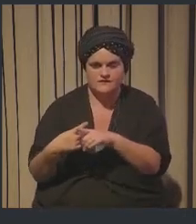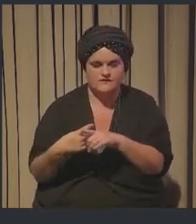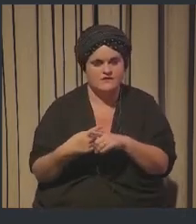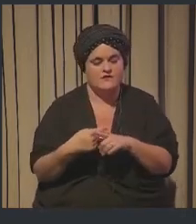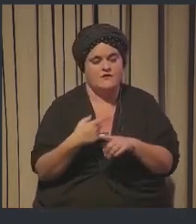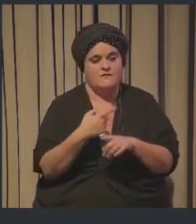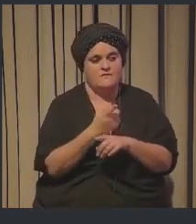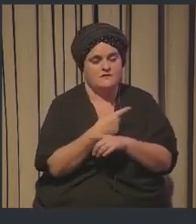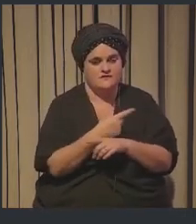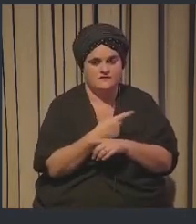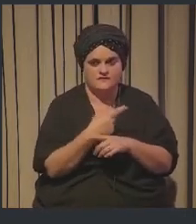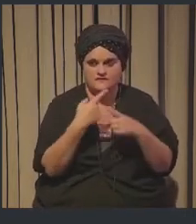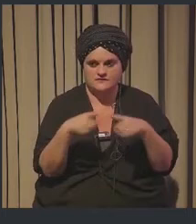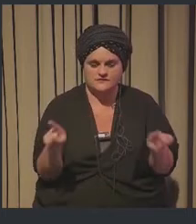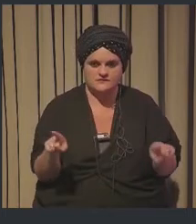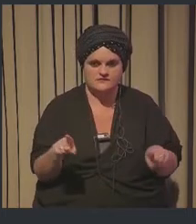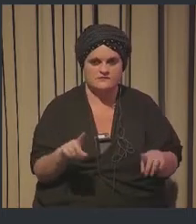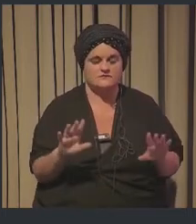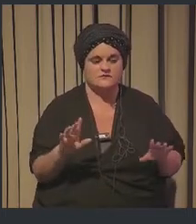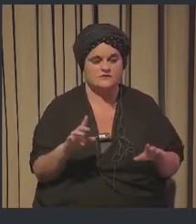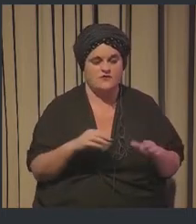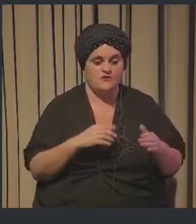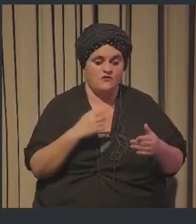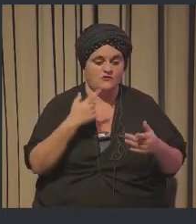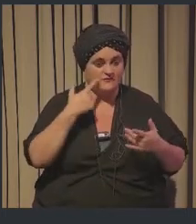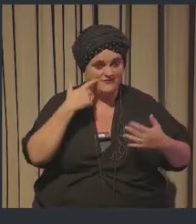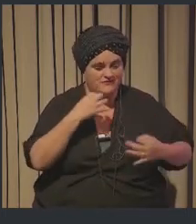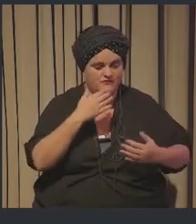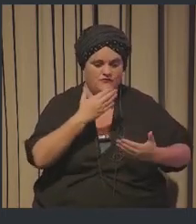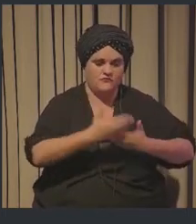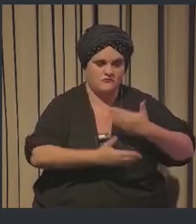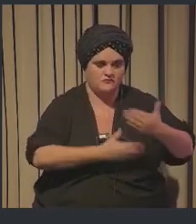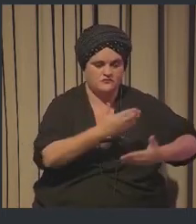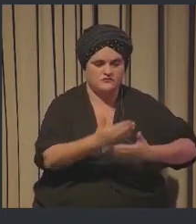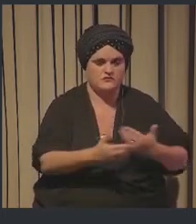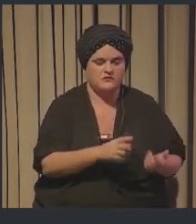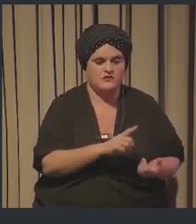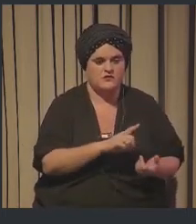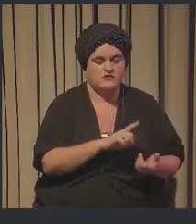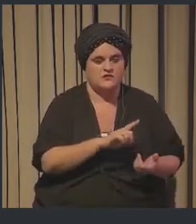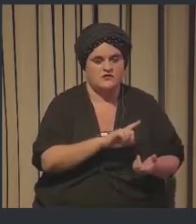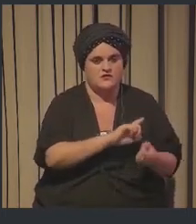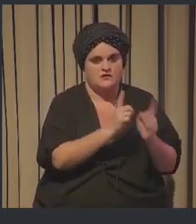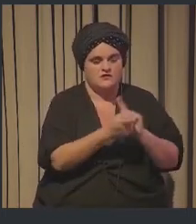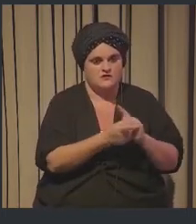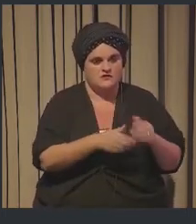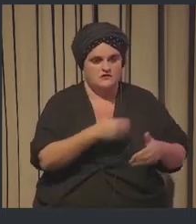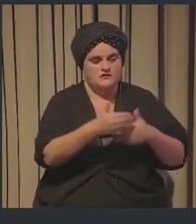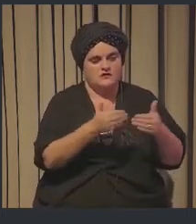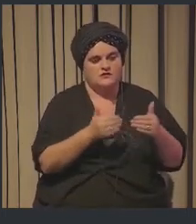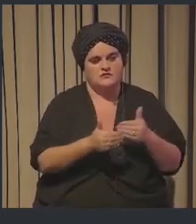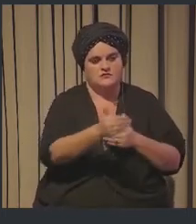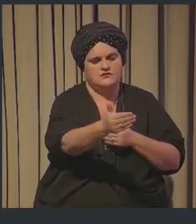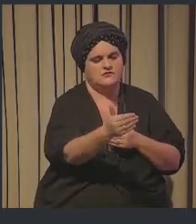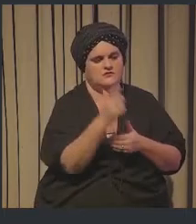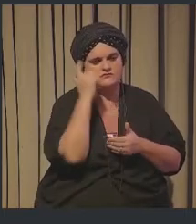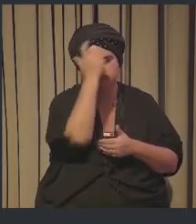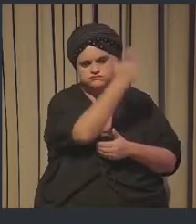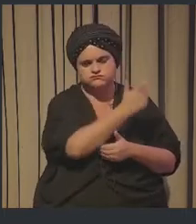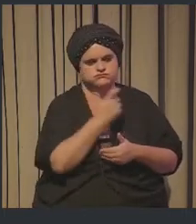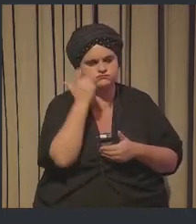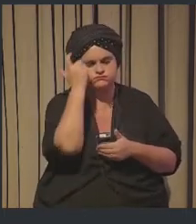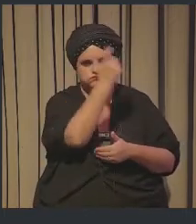velocidades distintas, pero en realidad son un continuo. Desde el cambio incremental continuo a largo plazo, que dura mucho